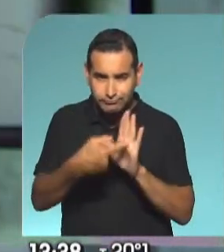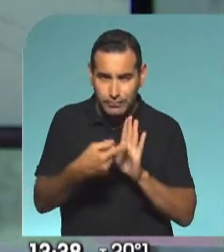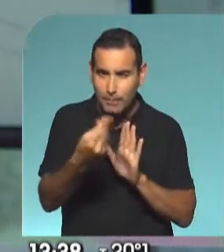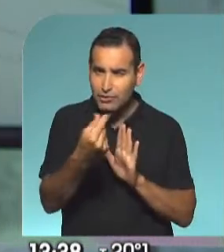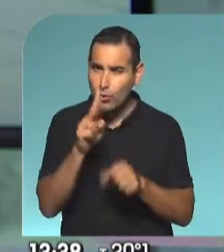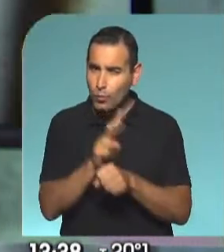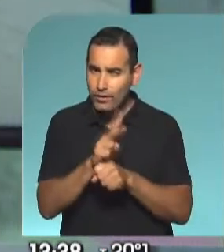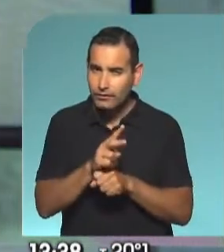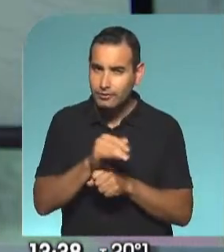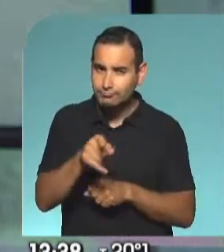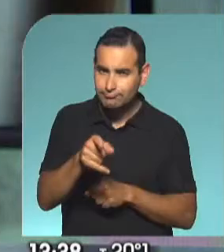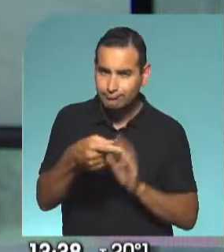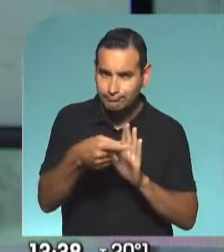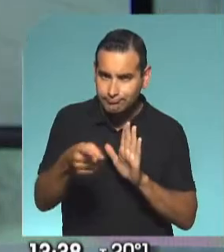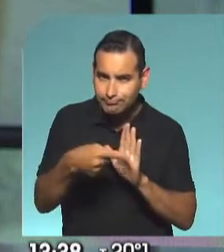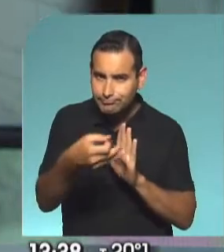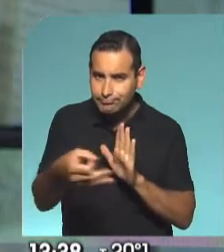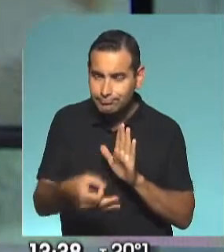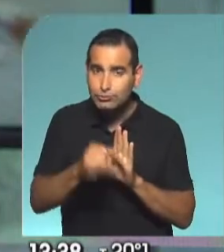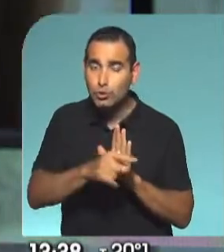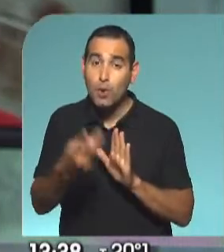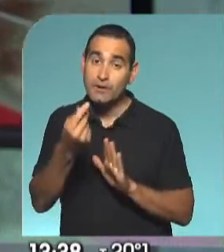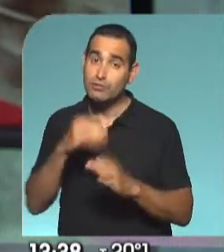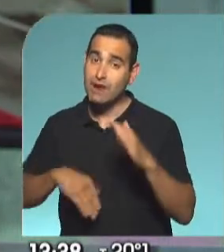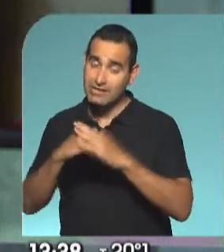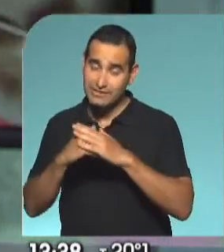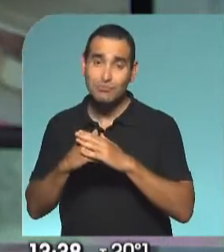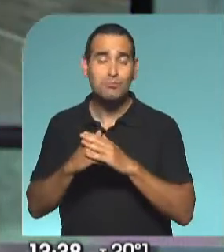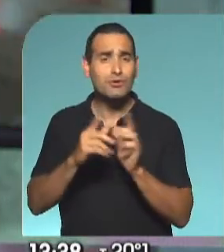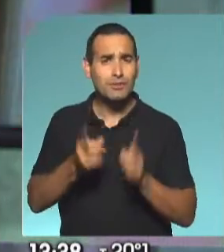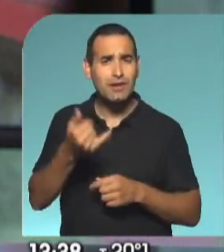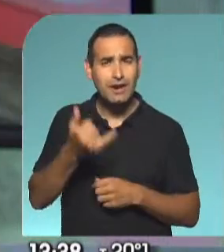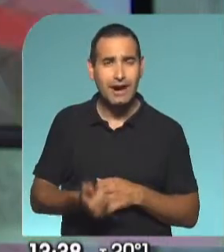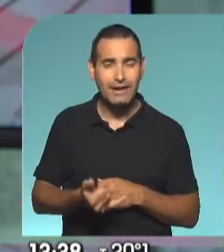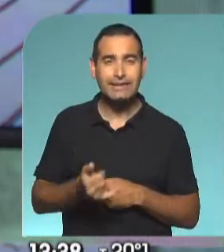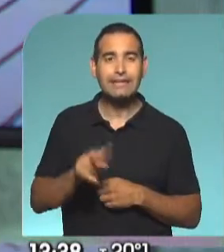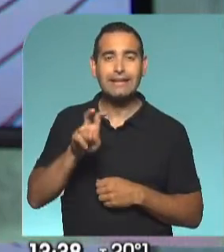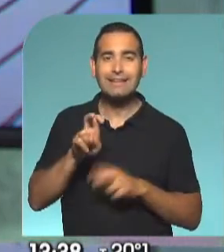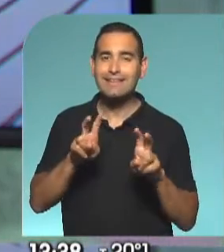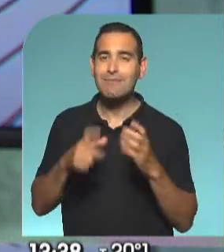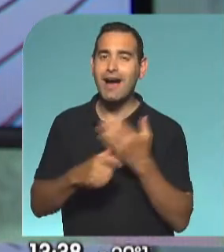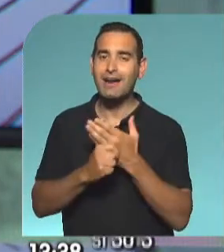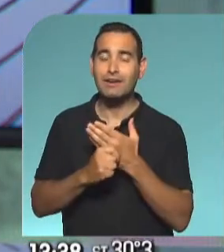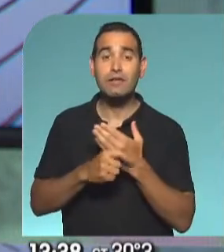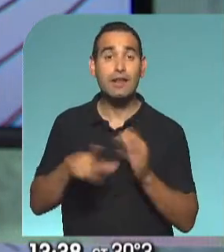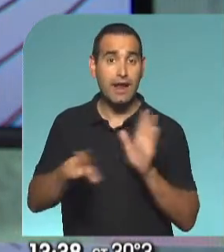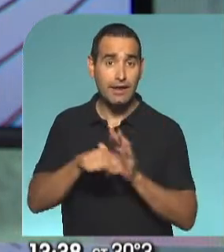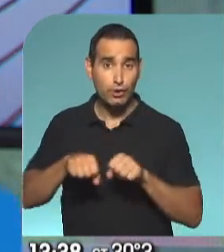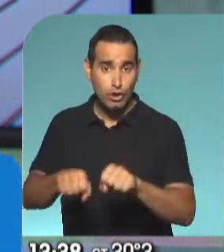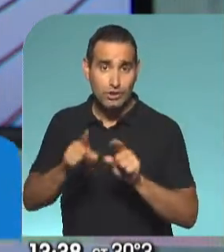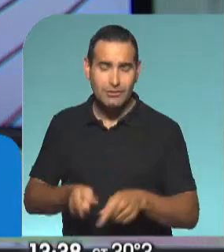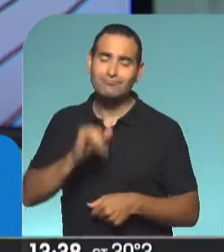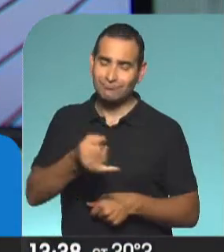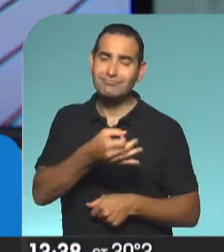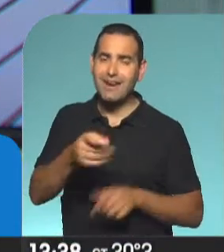precios cuidados precios máximos en algún caso pero también está el tema de las carnes también pueden a la